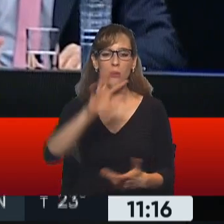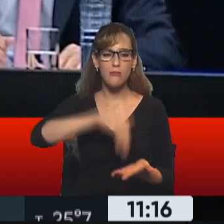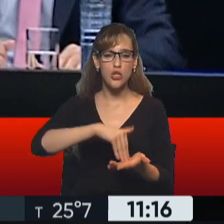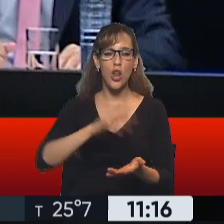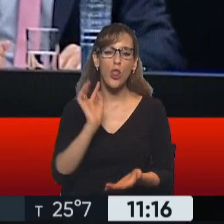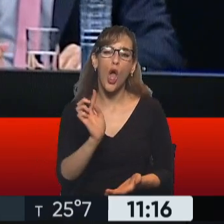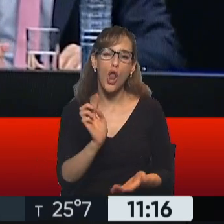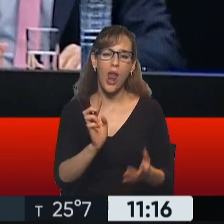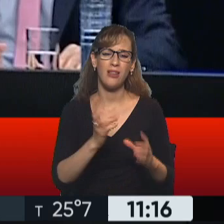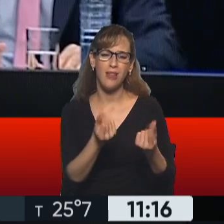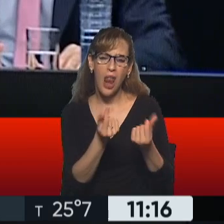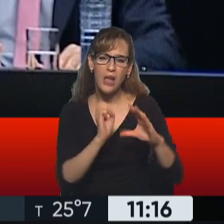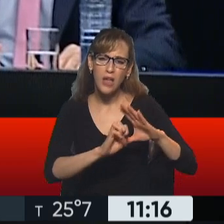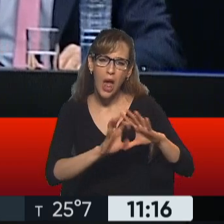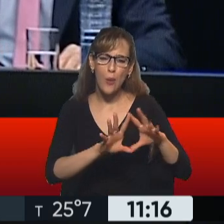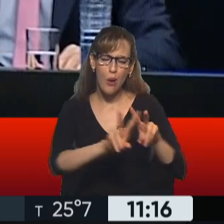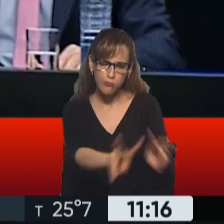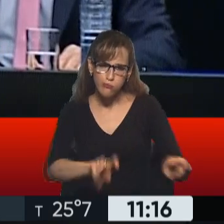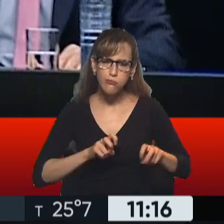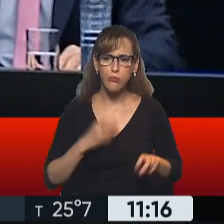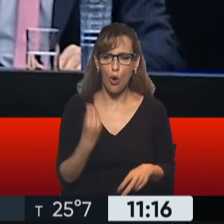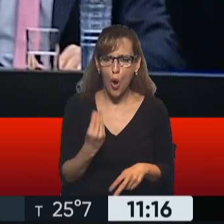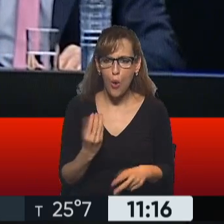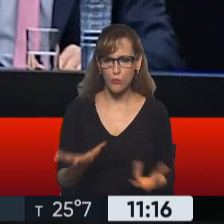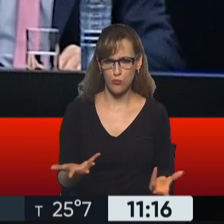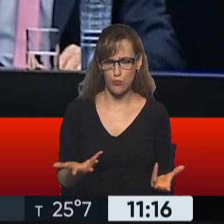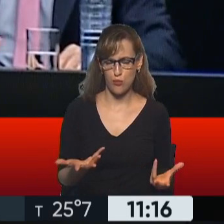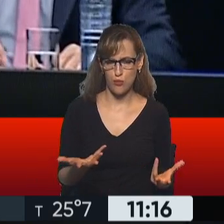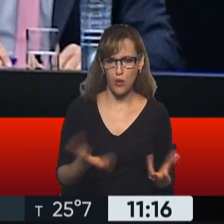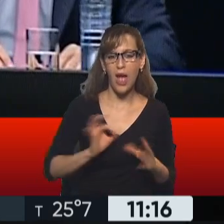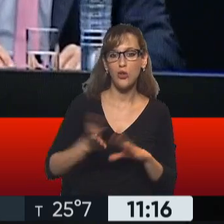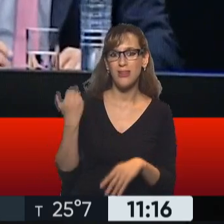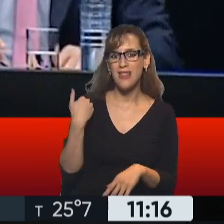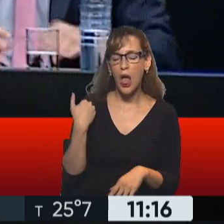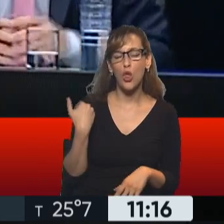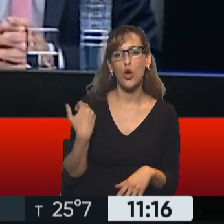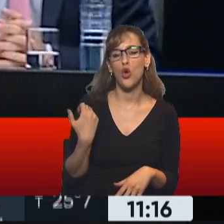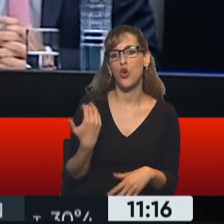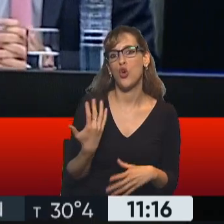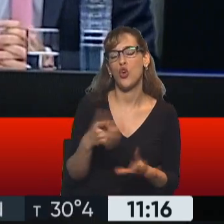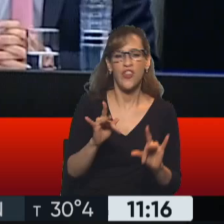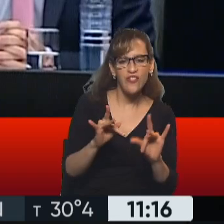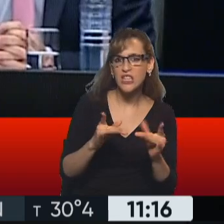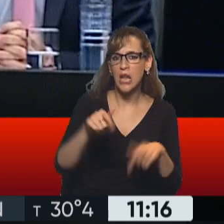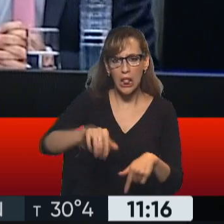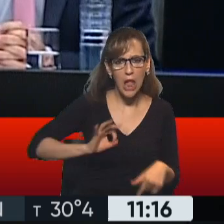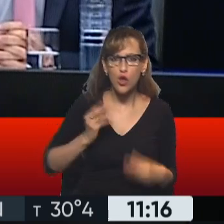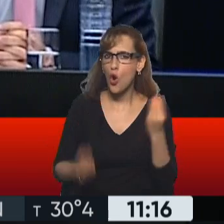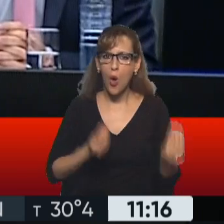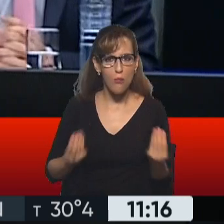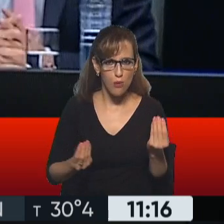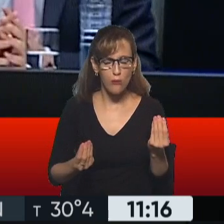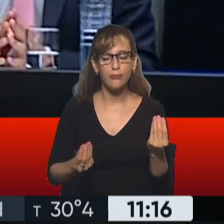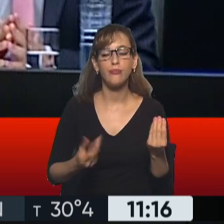de reservas si el año pasado costó aún con superávit comercial y reparto de los DEX? Y la otra pregunta es, mientras que no